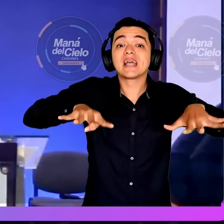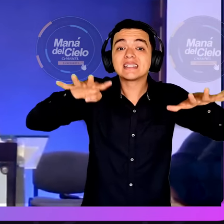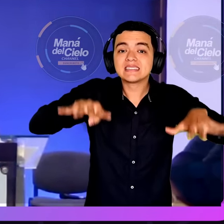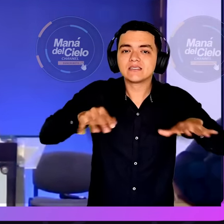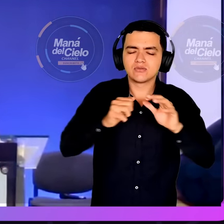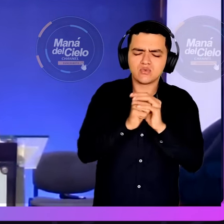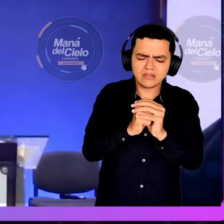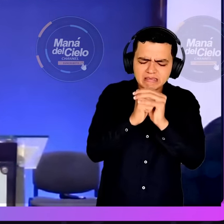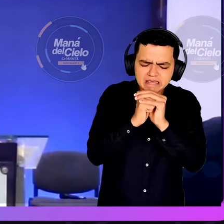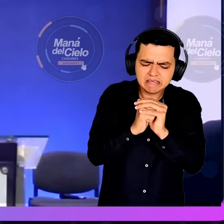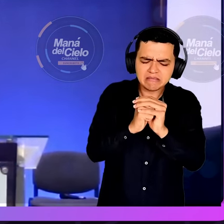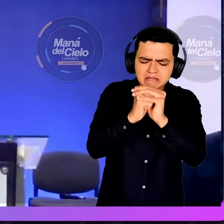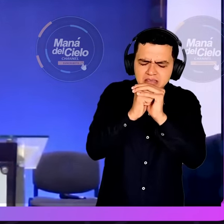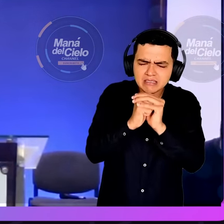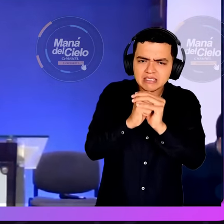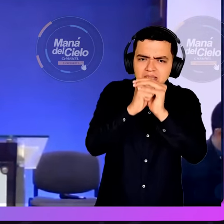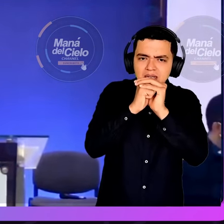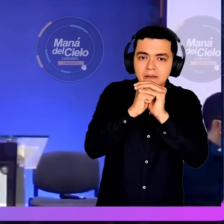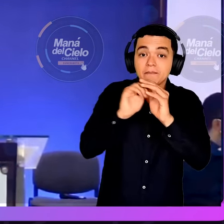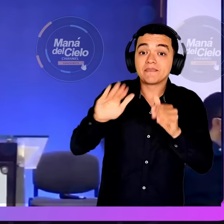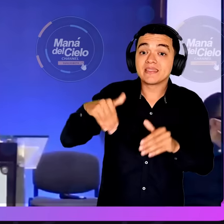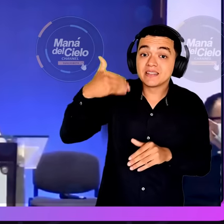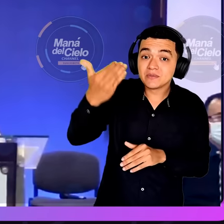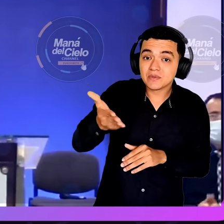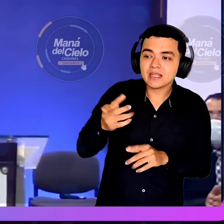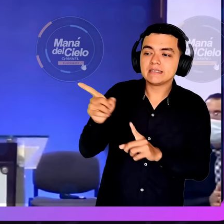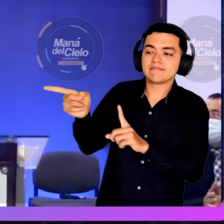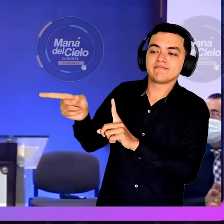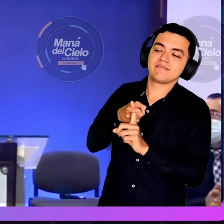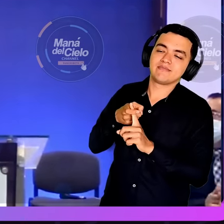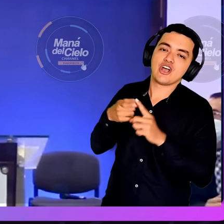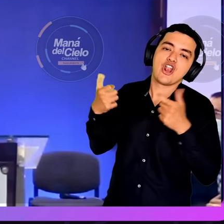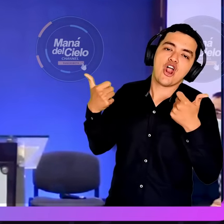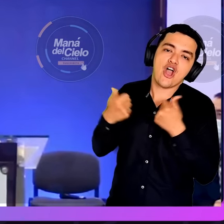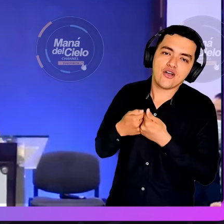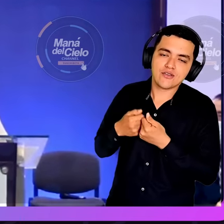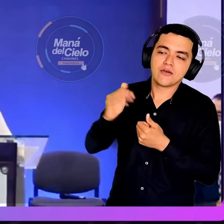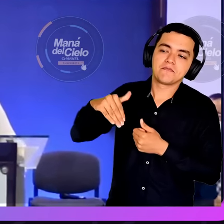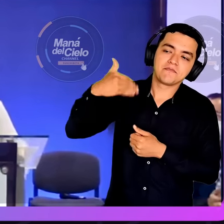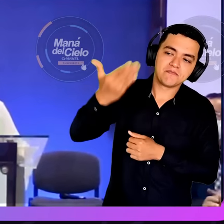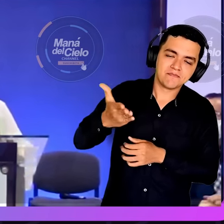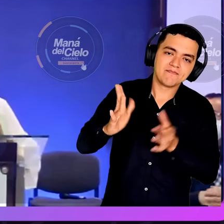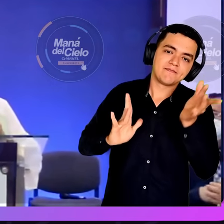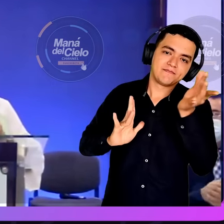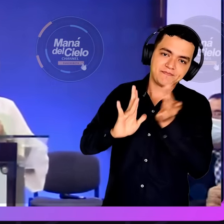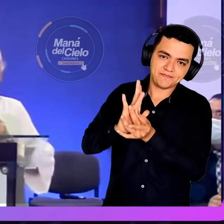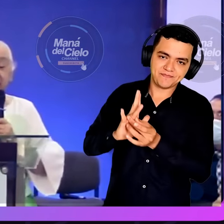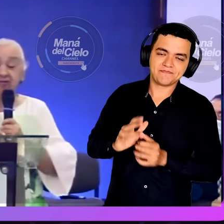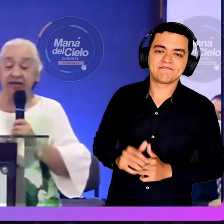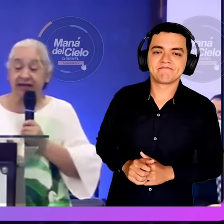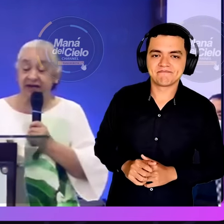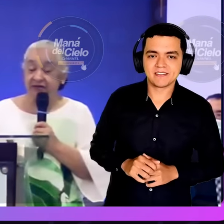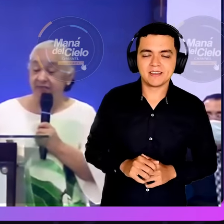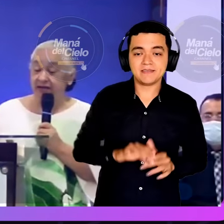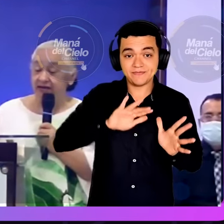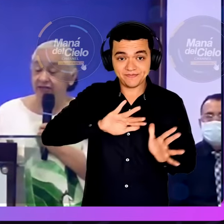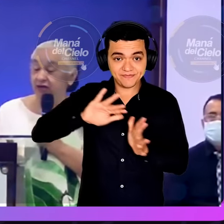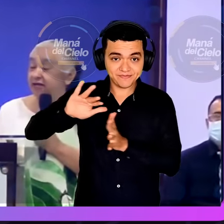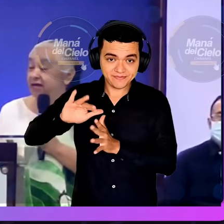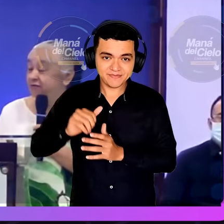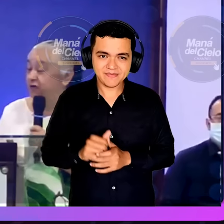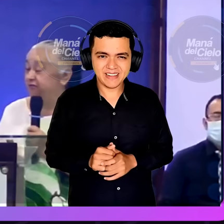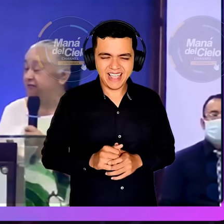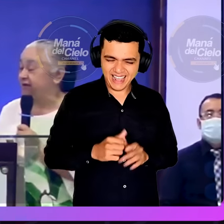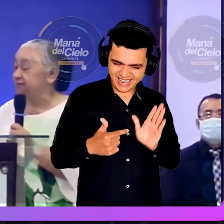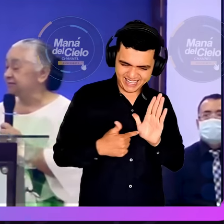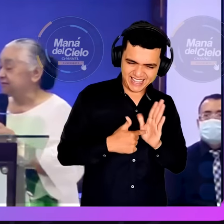a mí. ¿Por qué cree que yo hablo tanto de oración? Porque el Señor hace maravillas. Entonces, cuando yo estaba soltera, lo que quería referirme era que yo